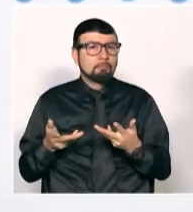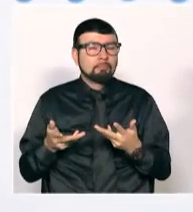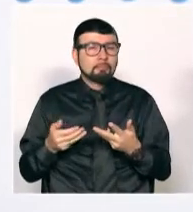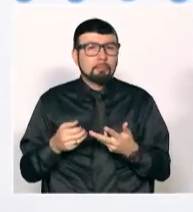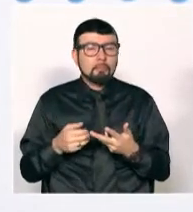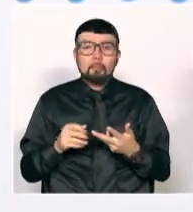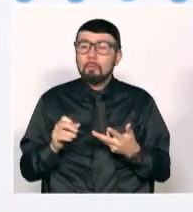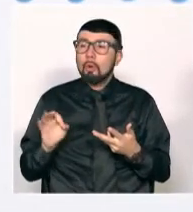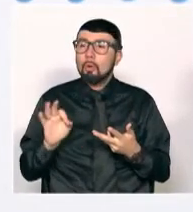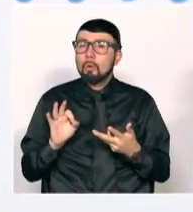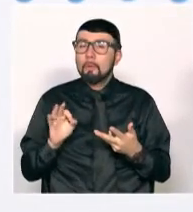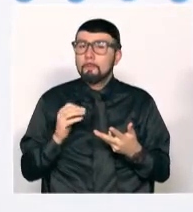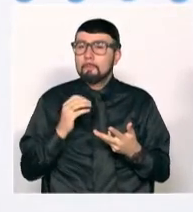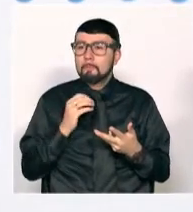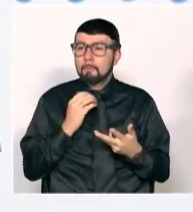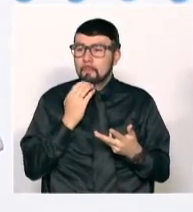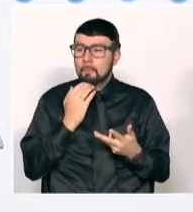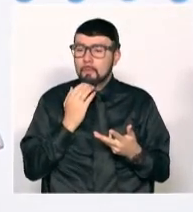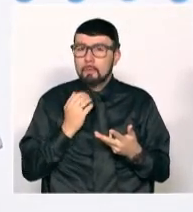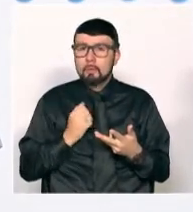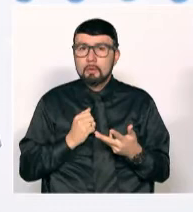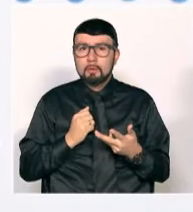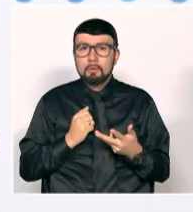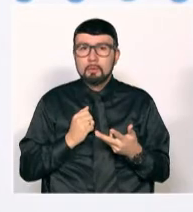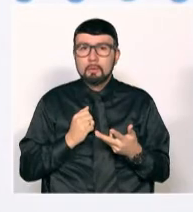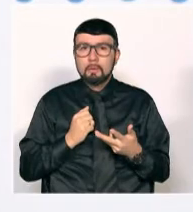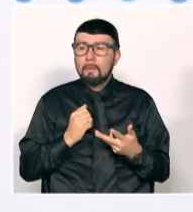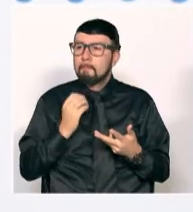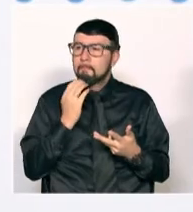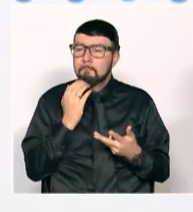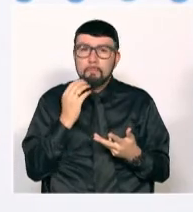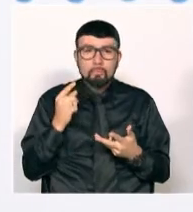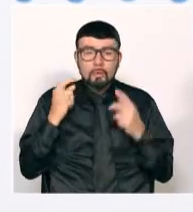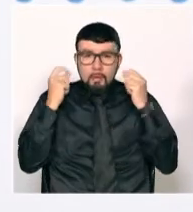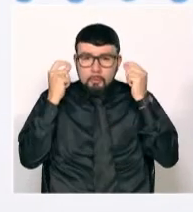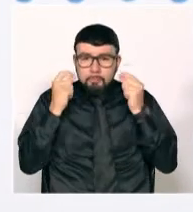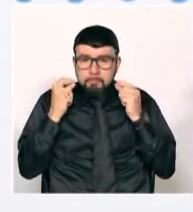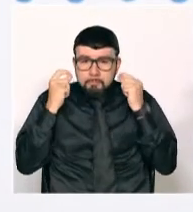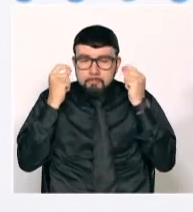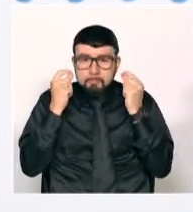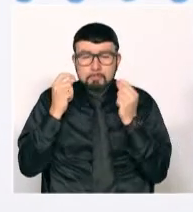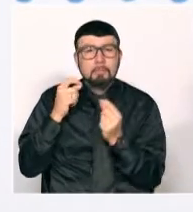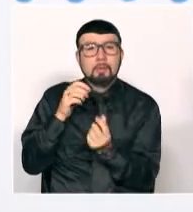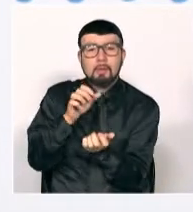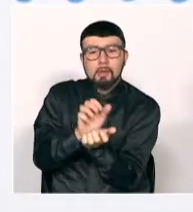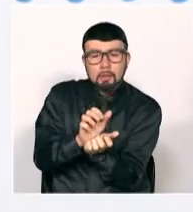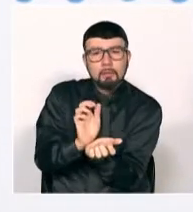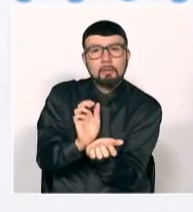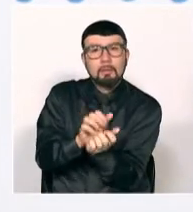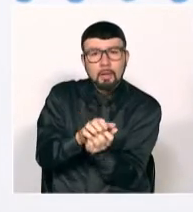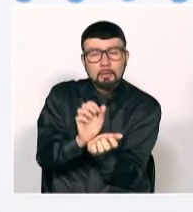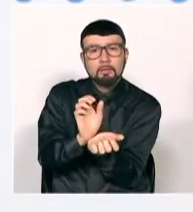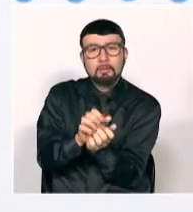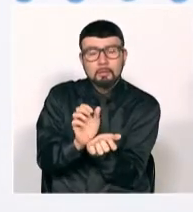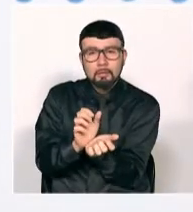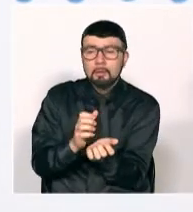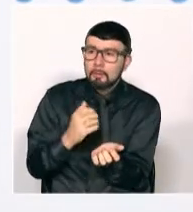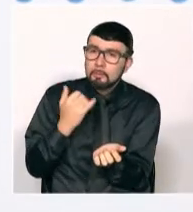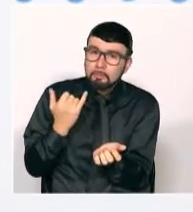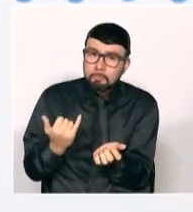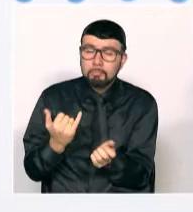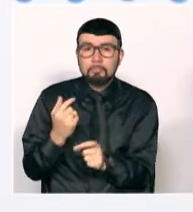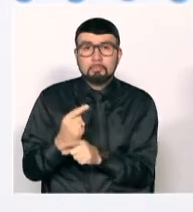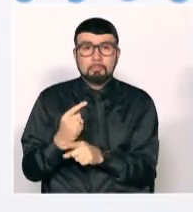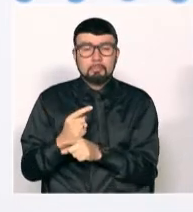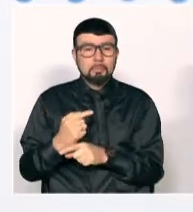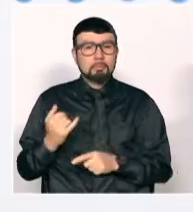que el disco articular se quede porque los ligamentos están laxos, porque hay